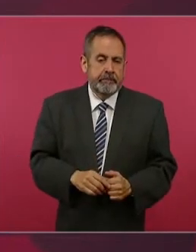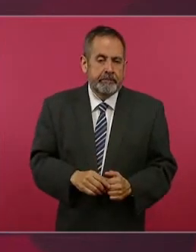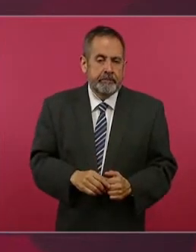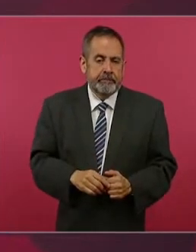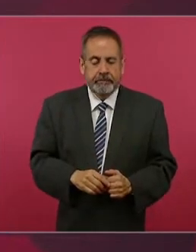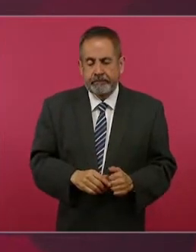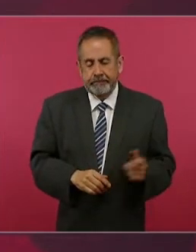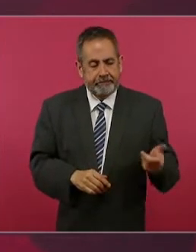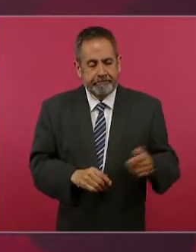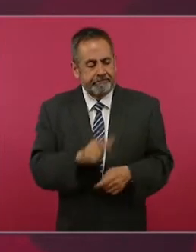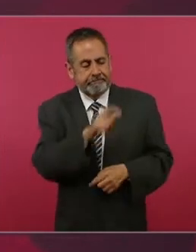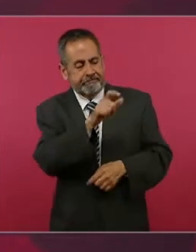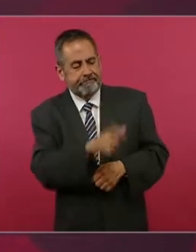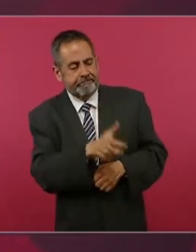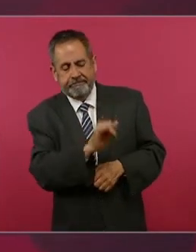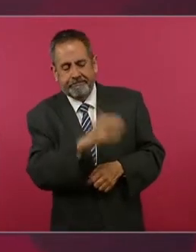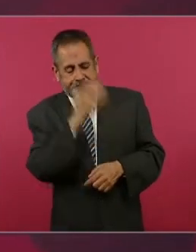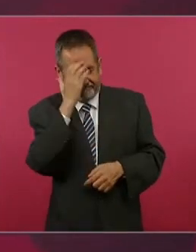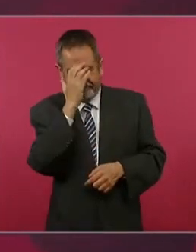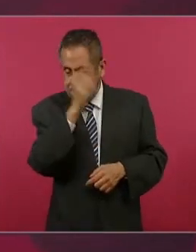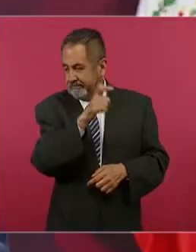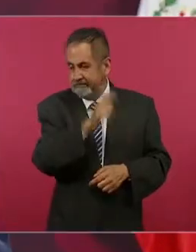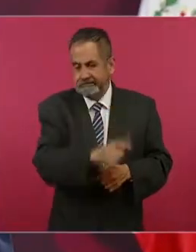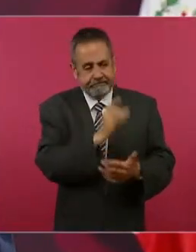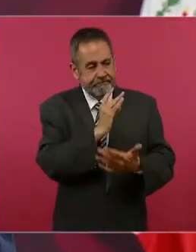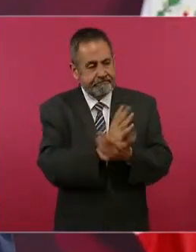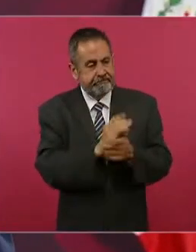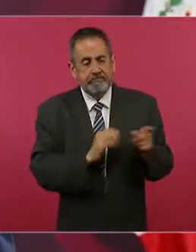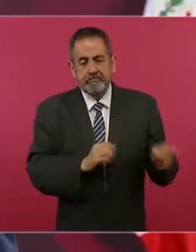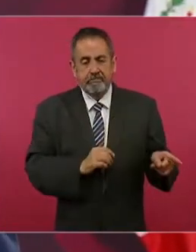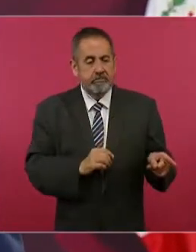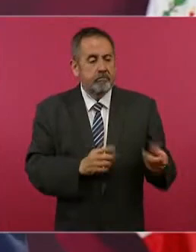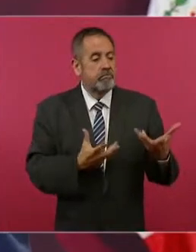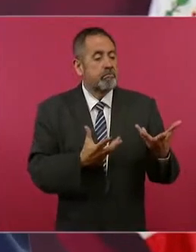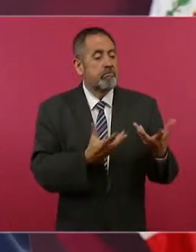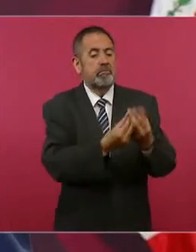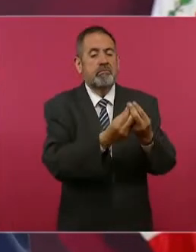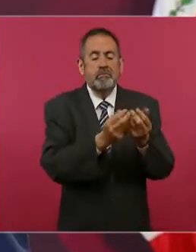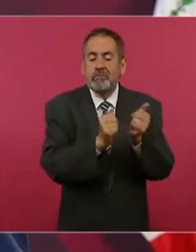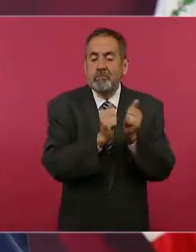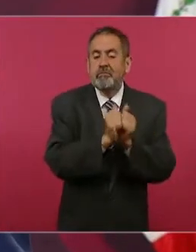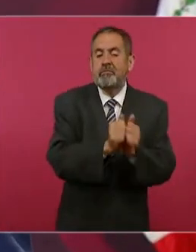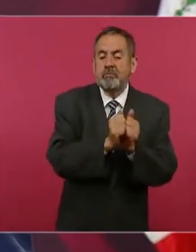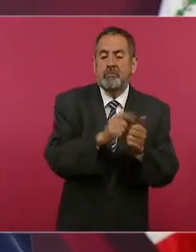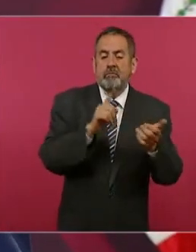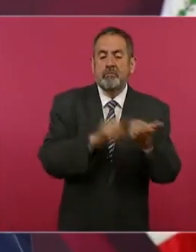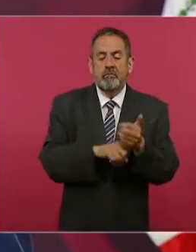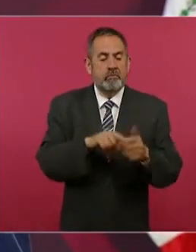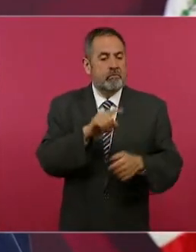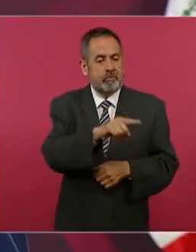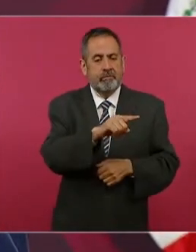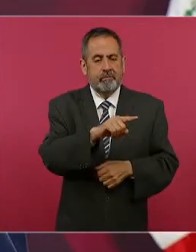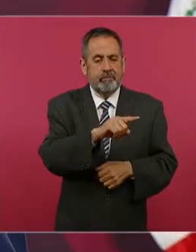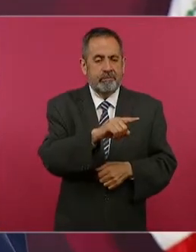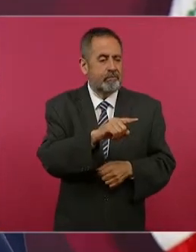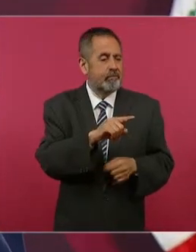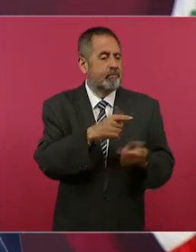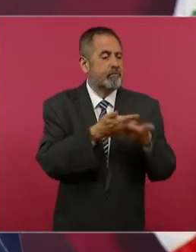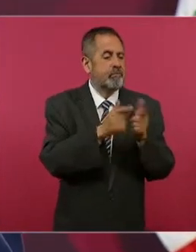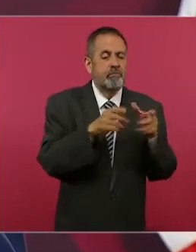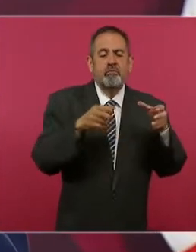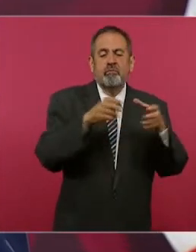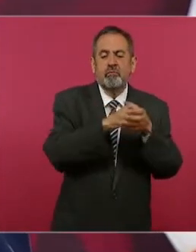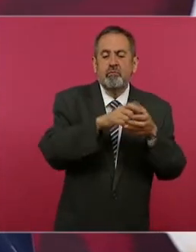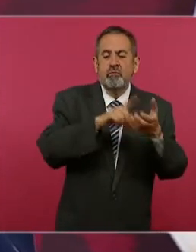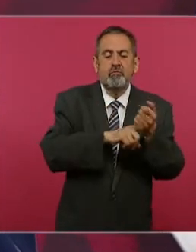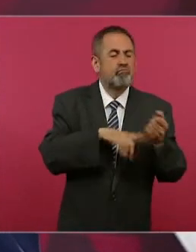Esa es una característica, es un distintivo, su vinculación a la oligarquía